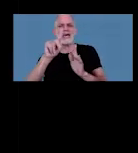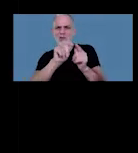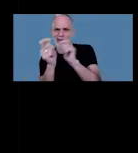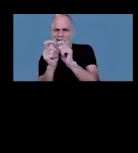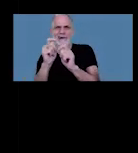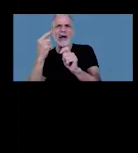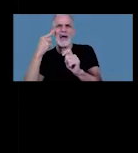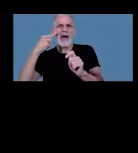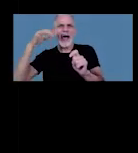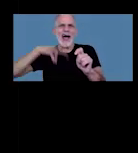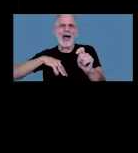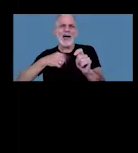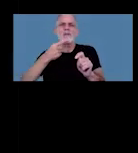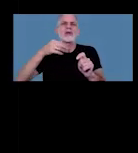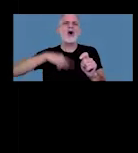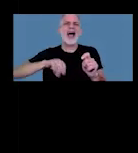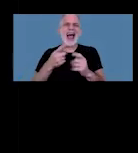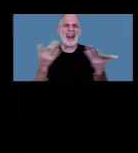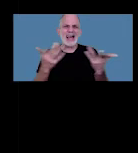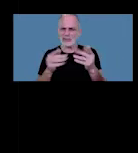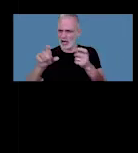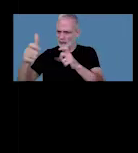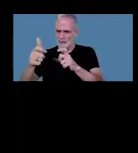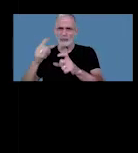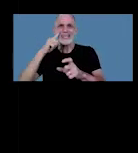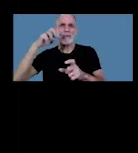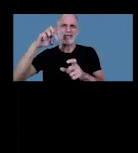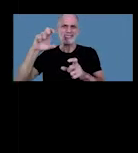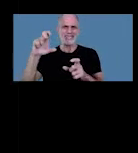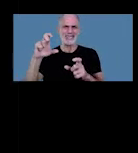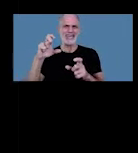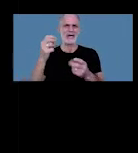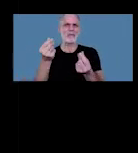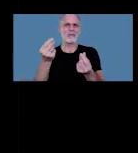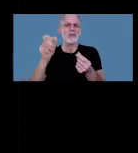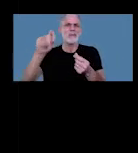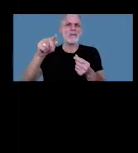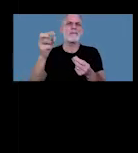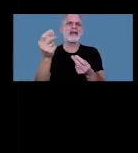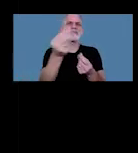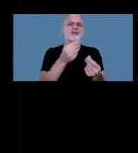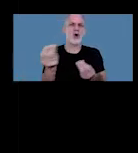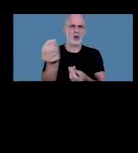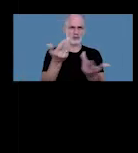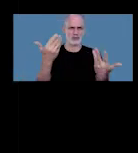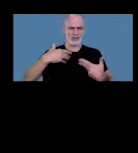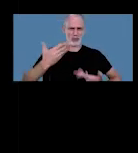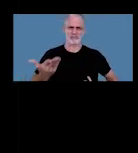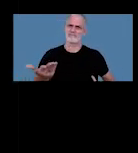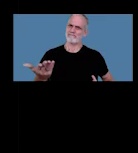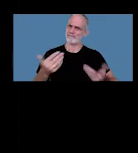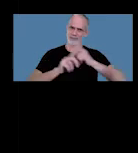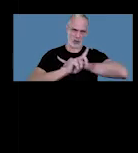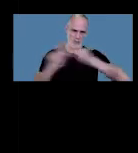a ganancias y actualizo por IPC. Bueno, no lo voy a poder hacer de esta manera porque ustedes recuerdan que yo